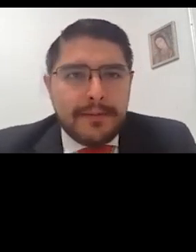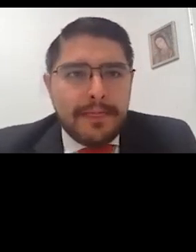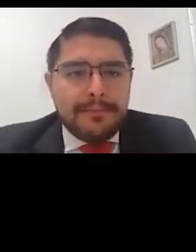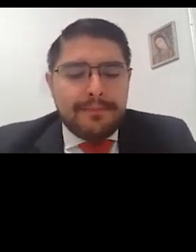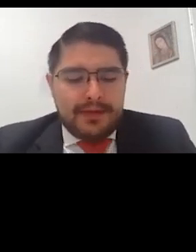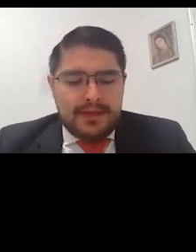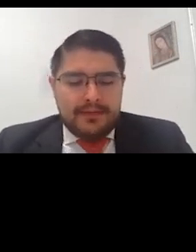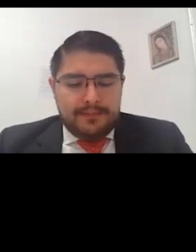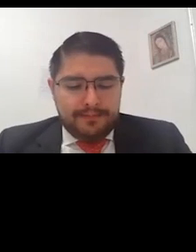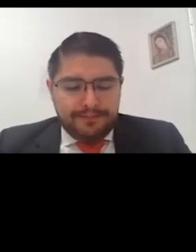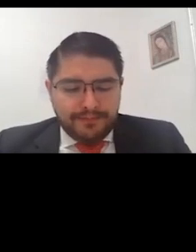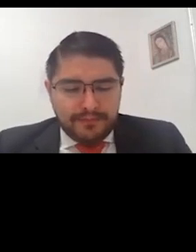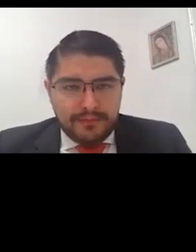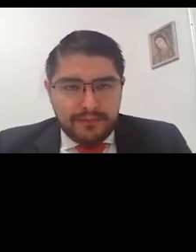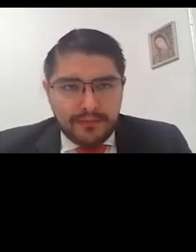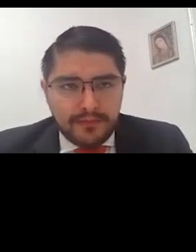labores.